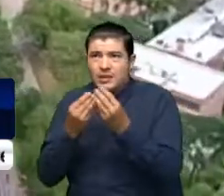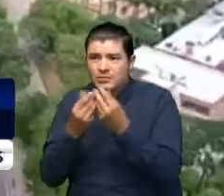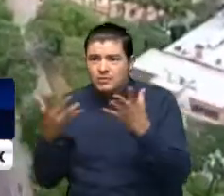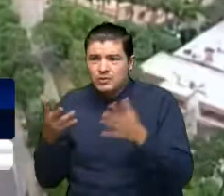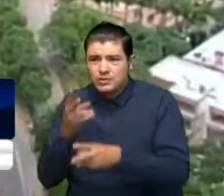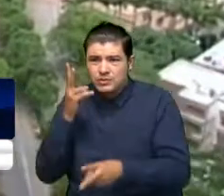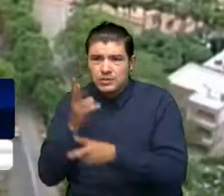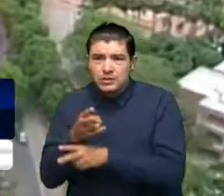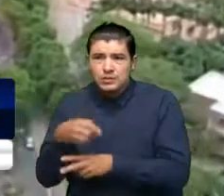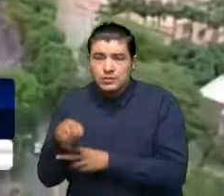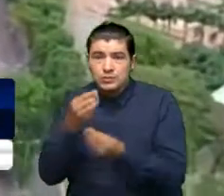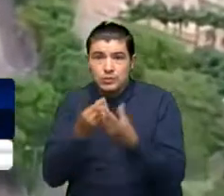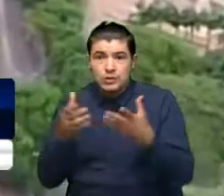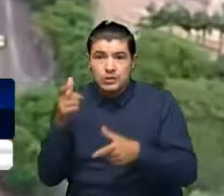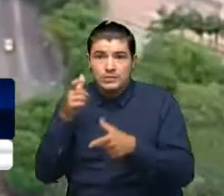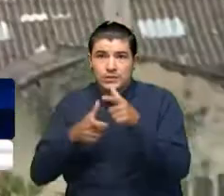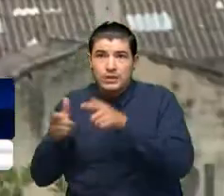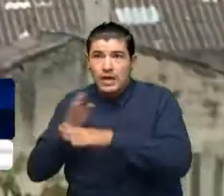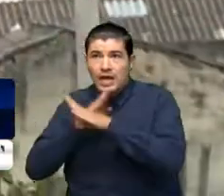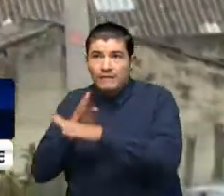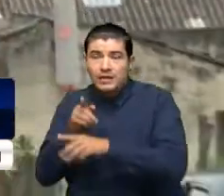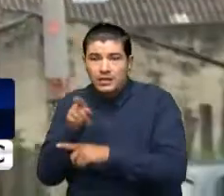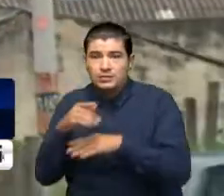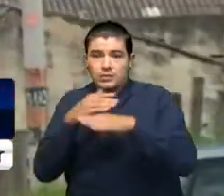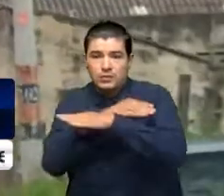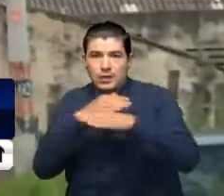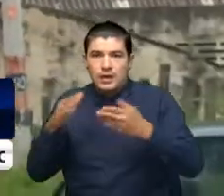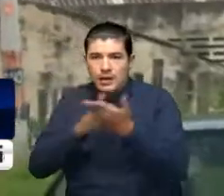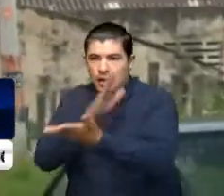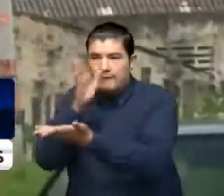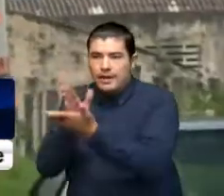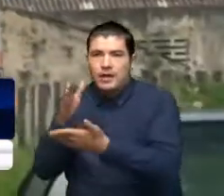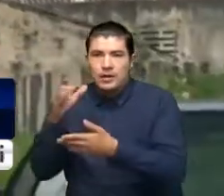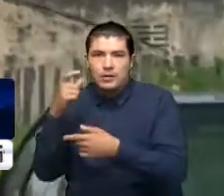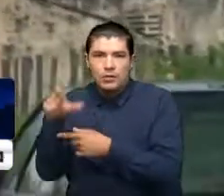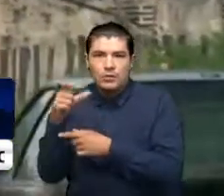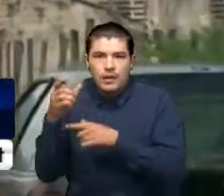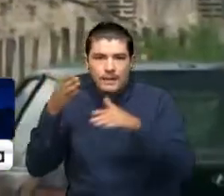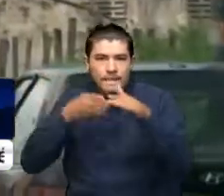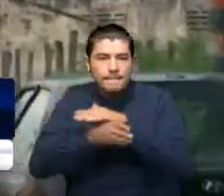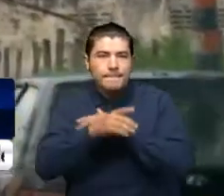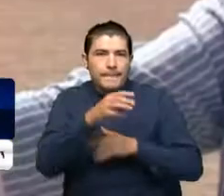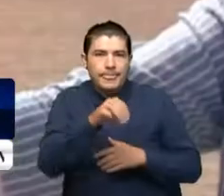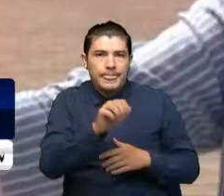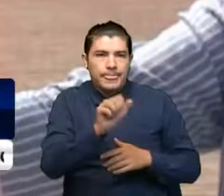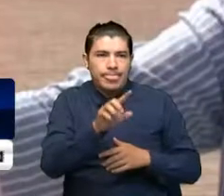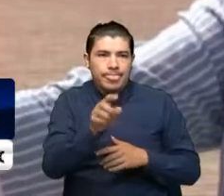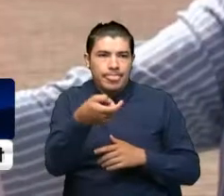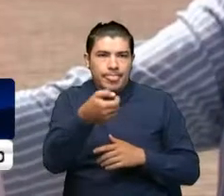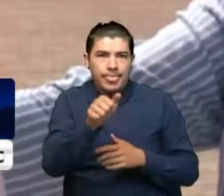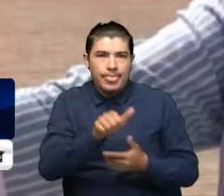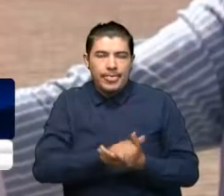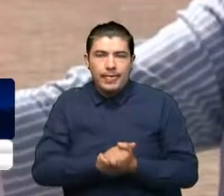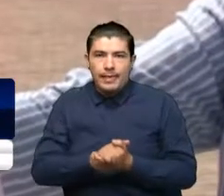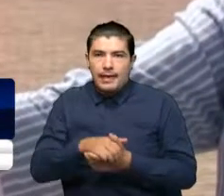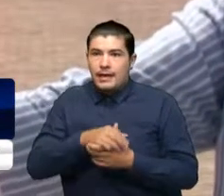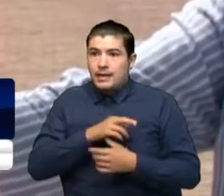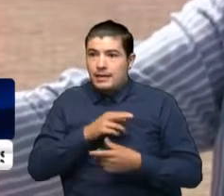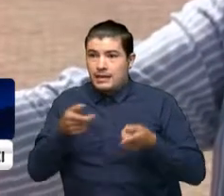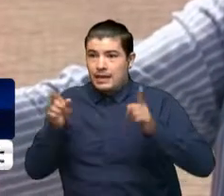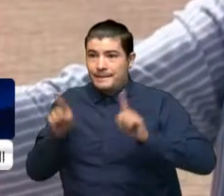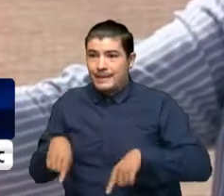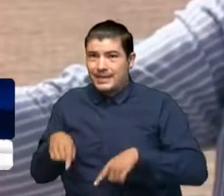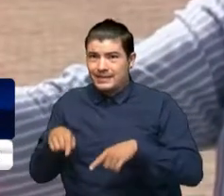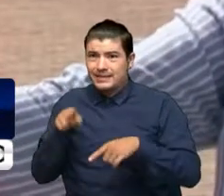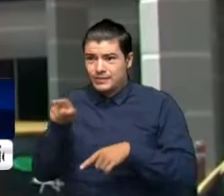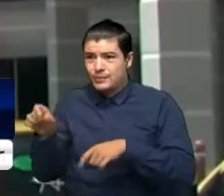llevado a que muchas personas eviten tomar esta vía que comunica a Cúcuta con Málaga. También esto nos hace llevar